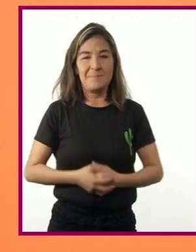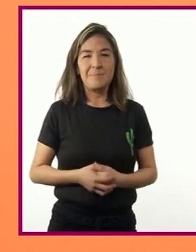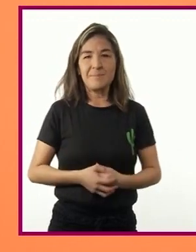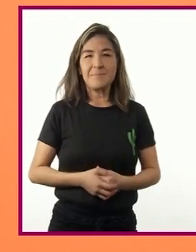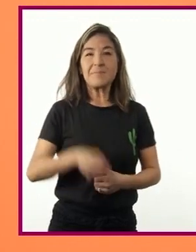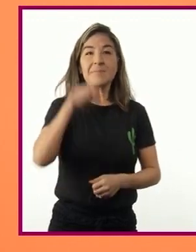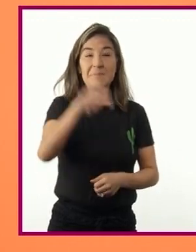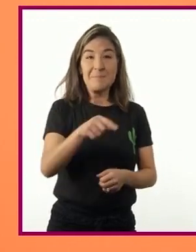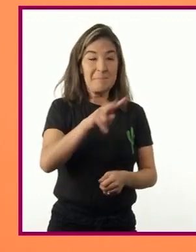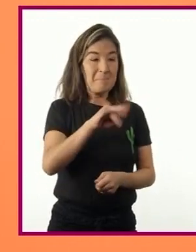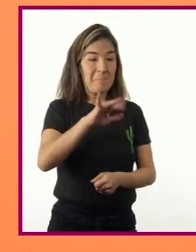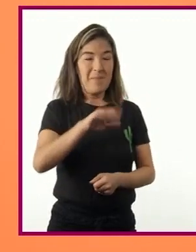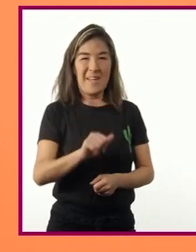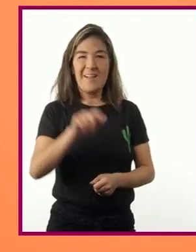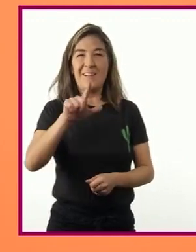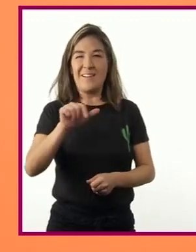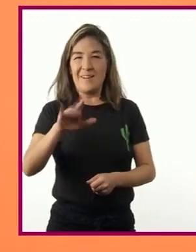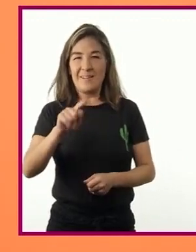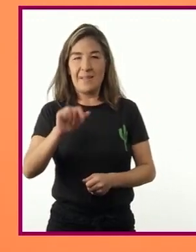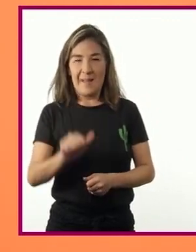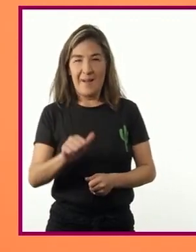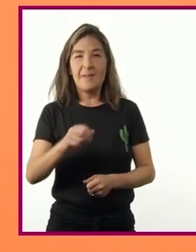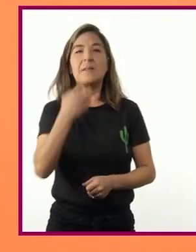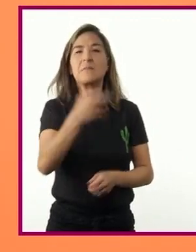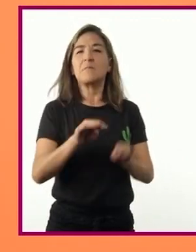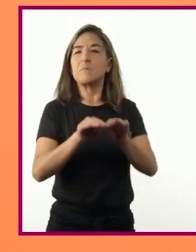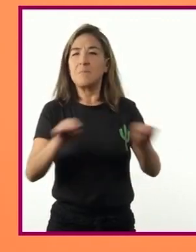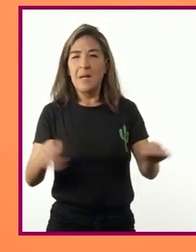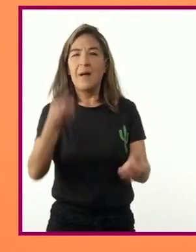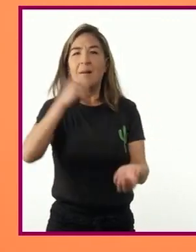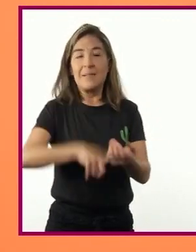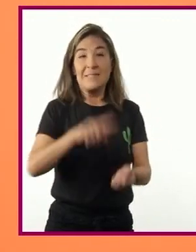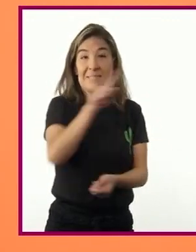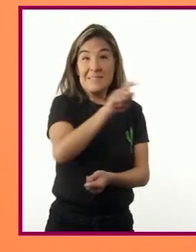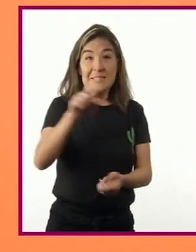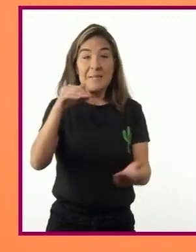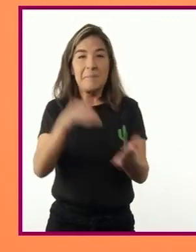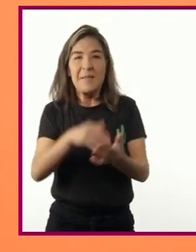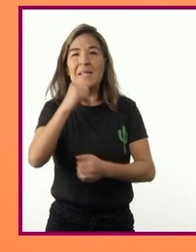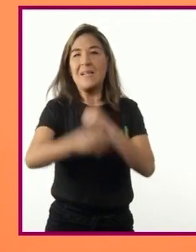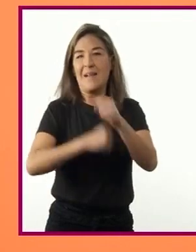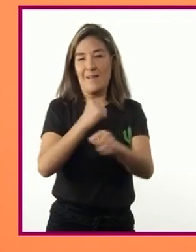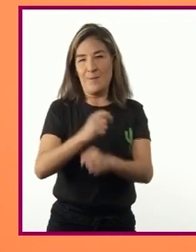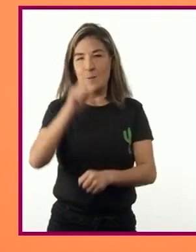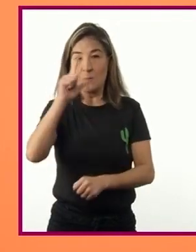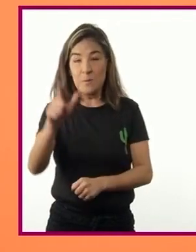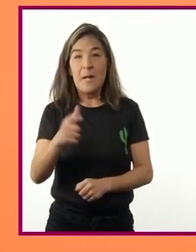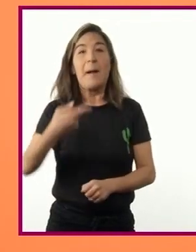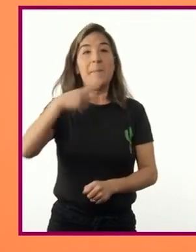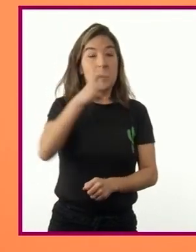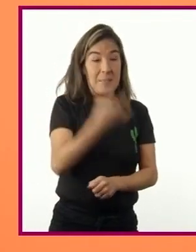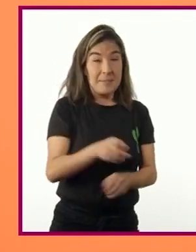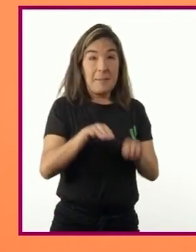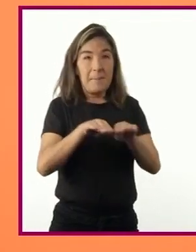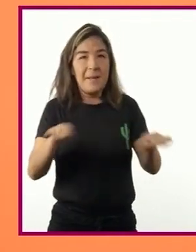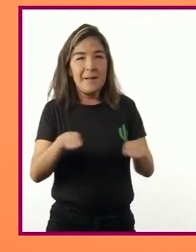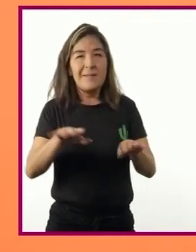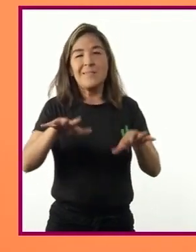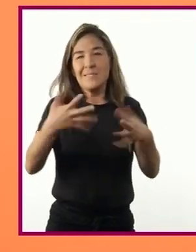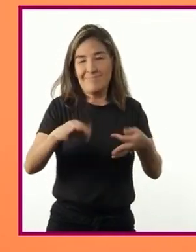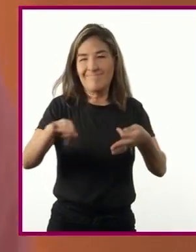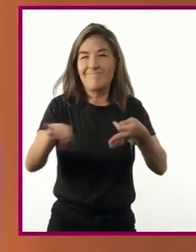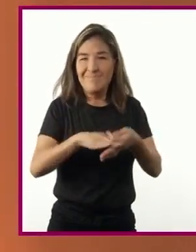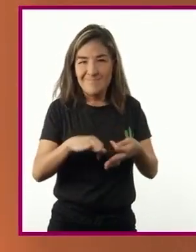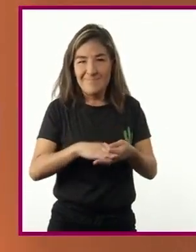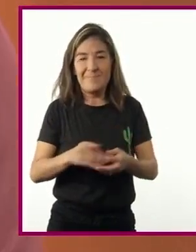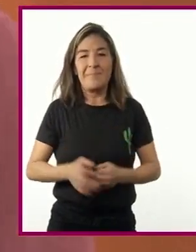que la Vía Láctea tiene un diámetro de 100,000 años luz. Claro, estas medidas son